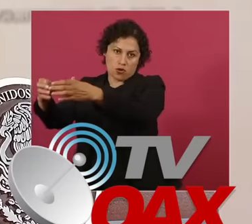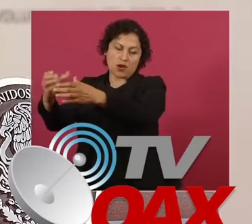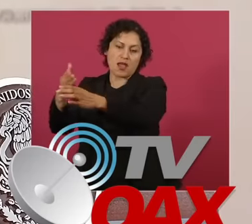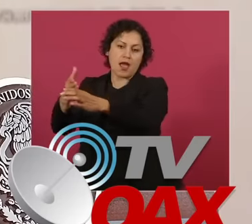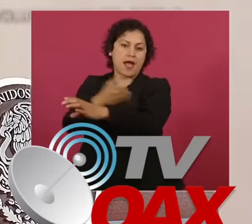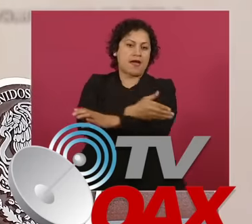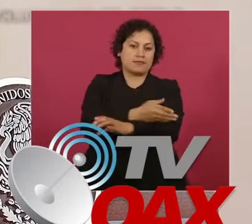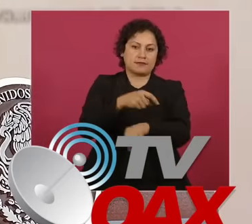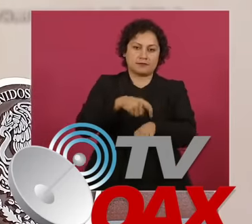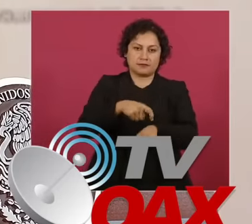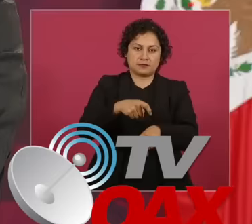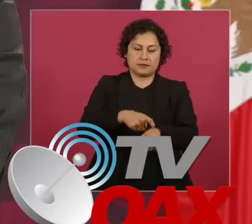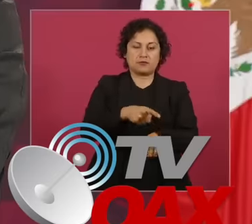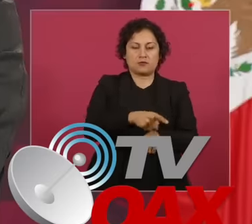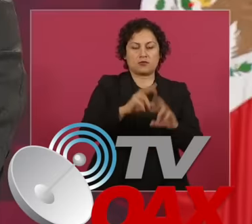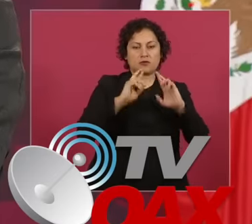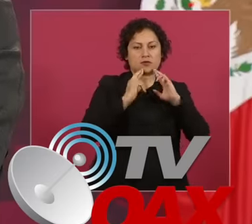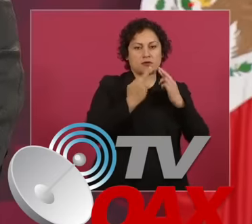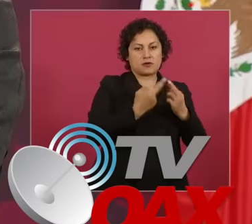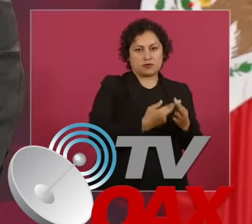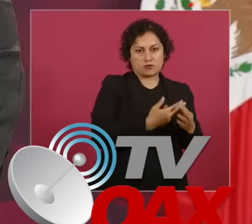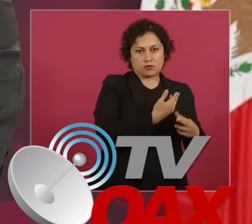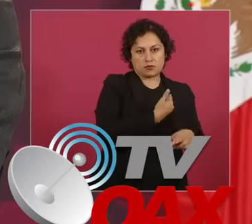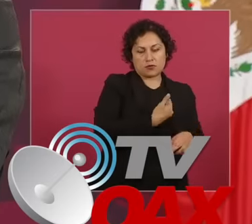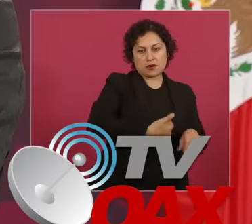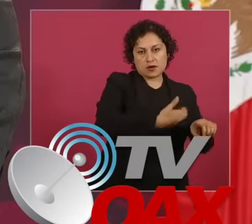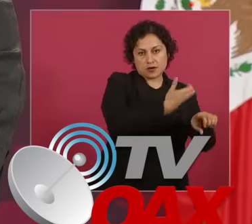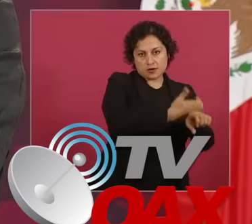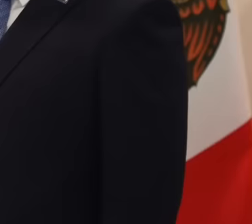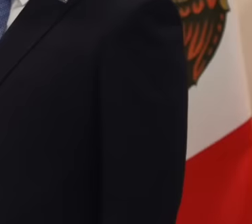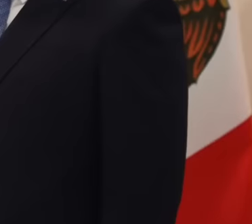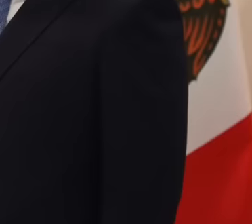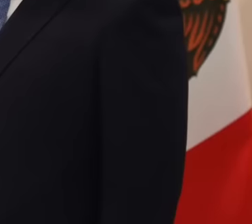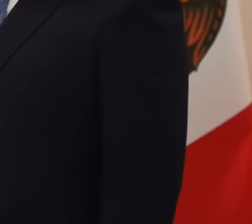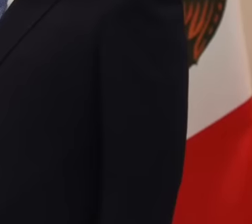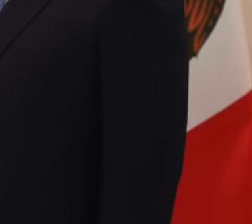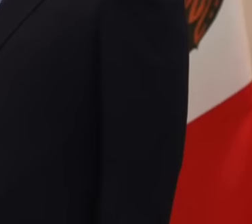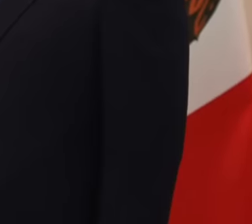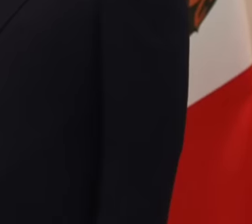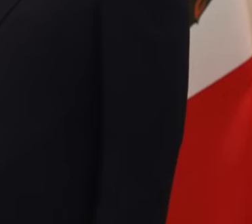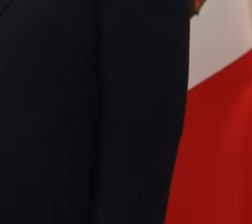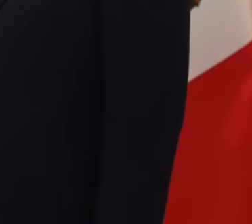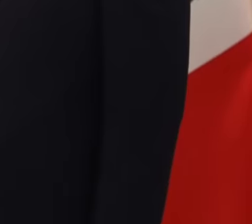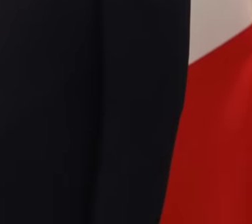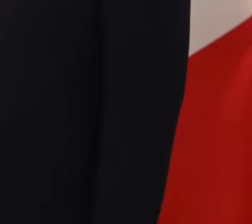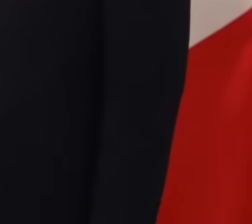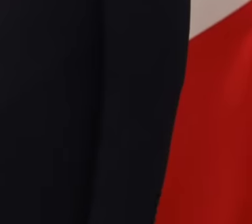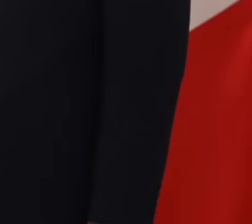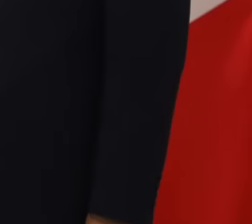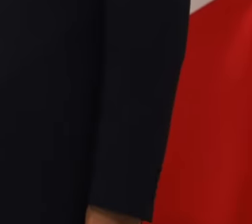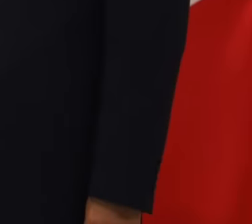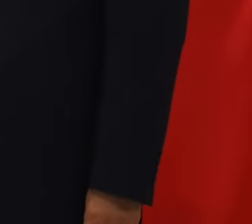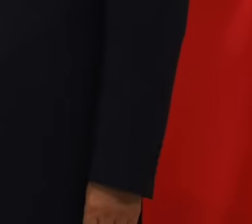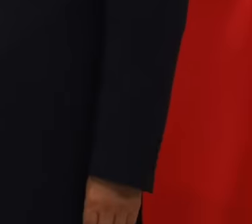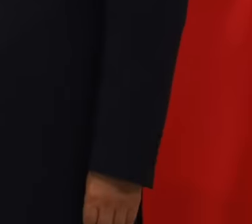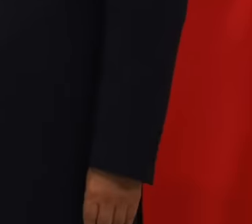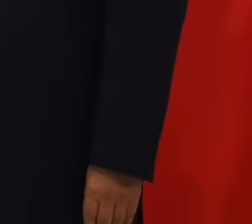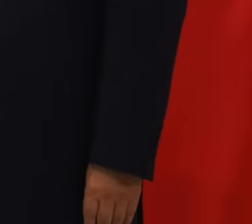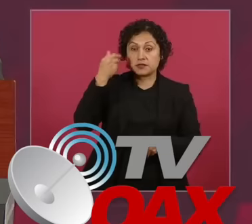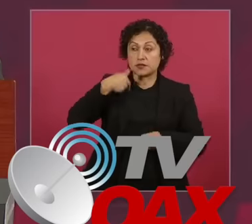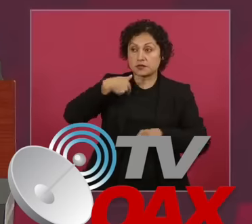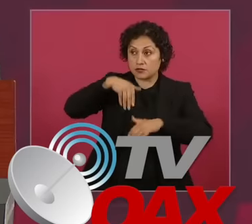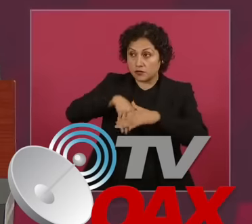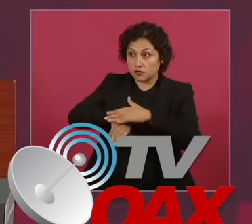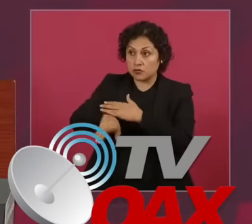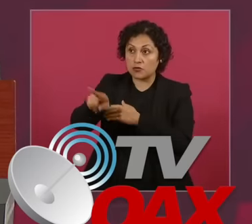Y yo le agradecí al presidente de China el apoyo que recibimos, porque eso no